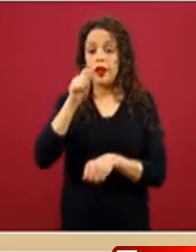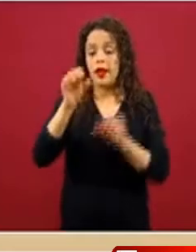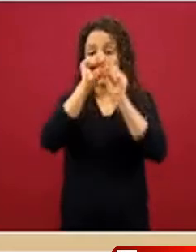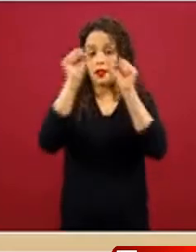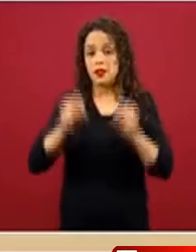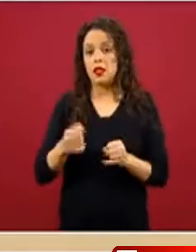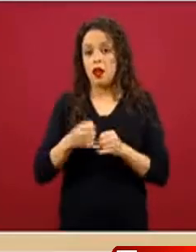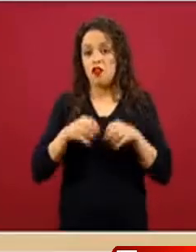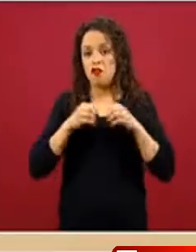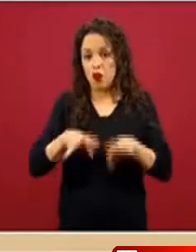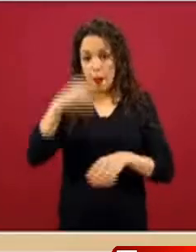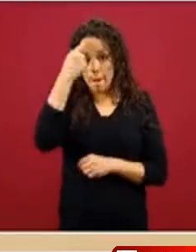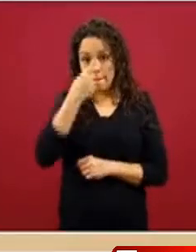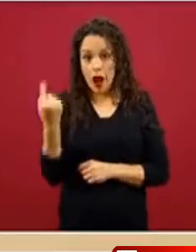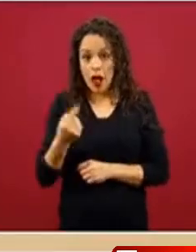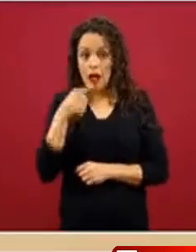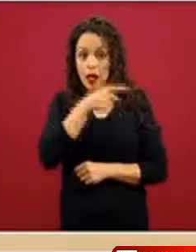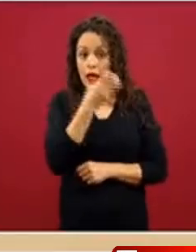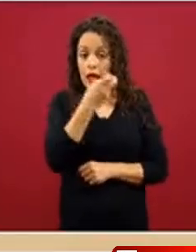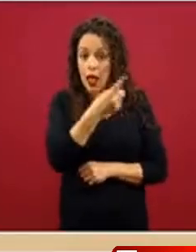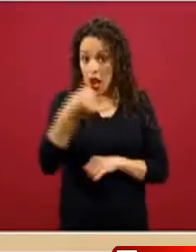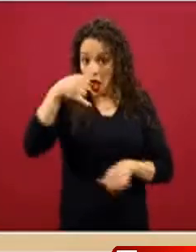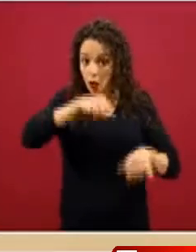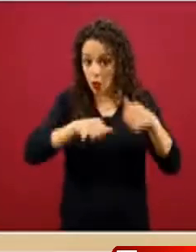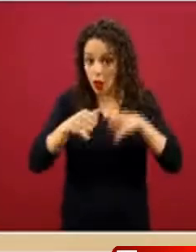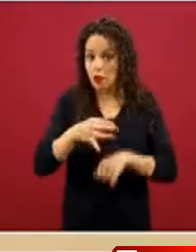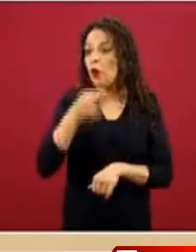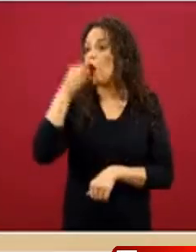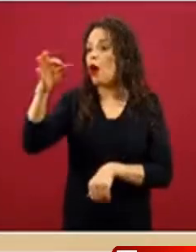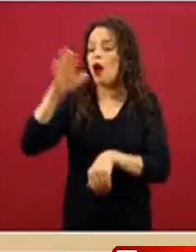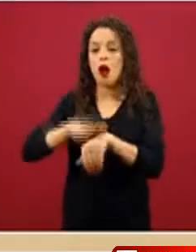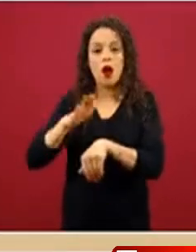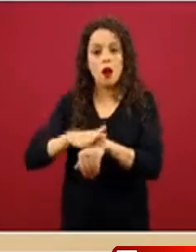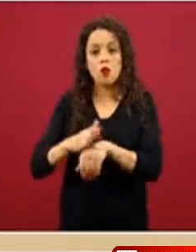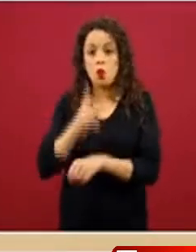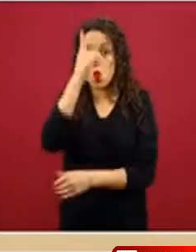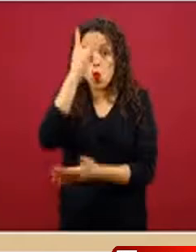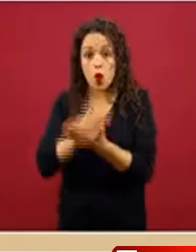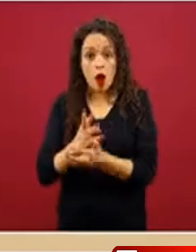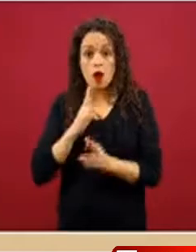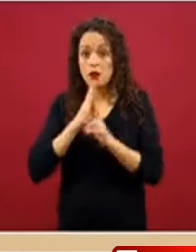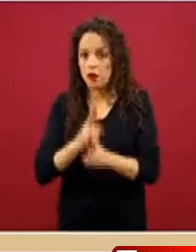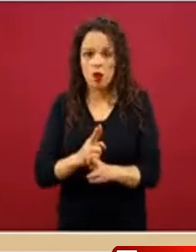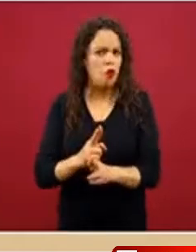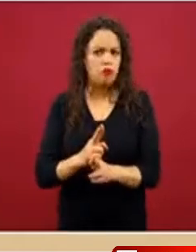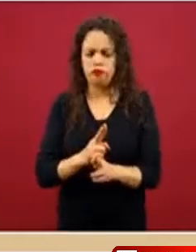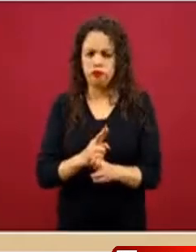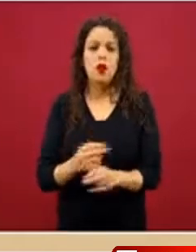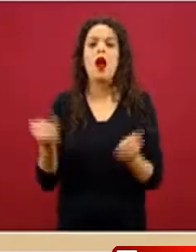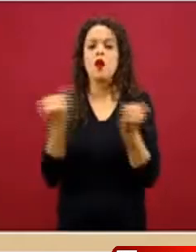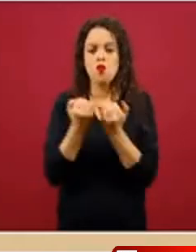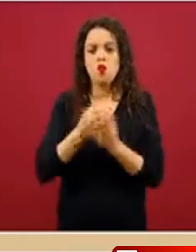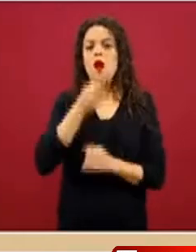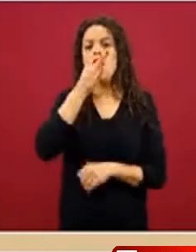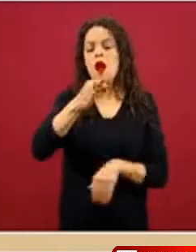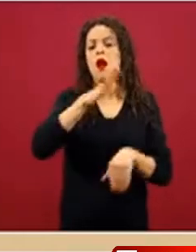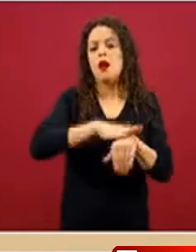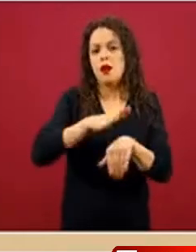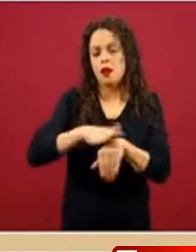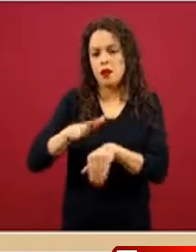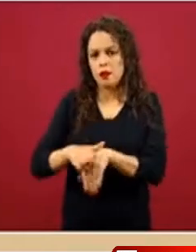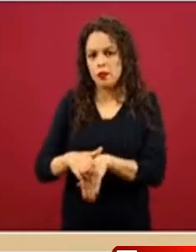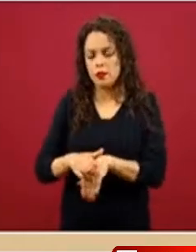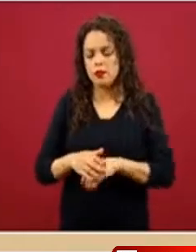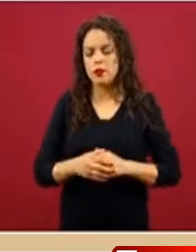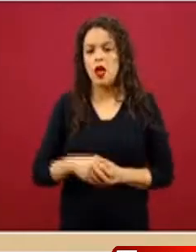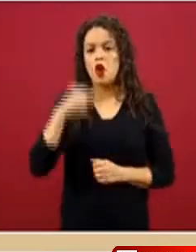los laboratorios nos pudieran reportar no solamente sus resultados, sino nos pudieran notificar estos laboratorios